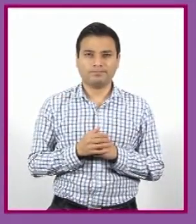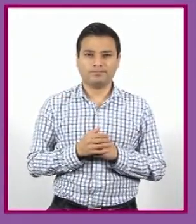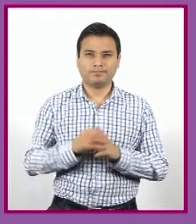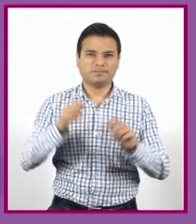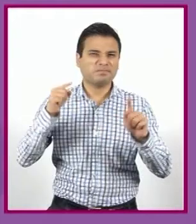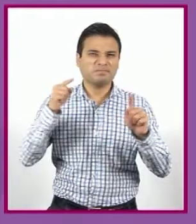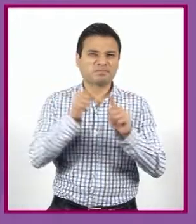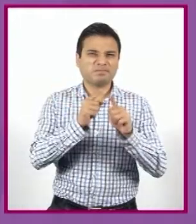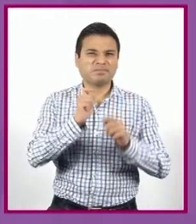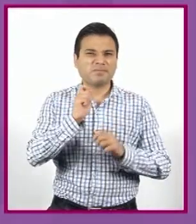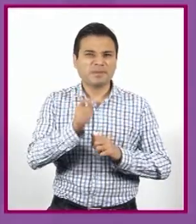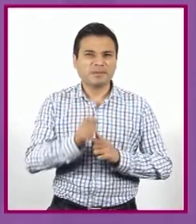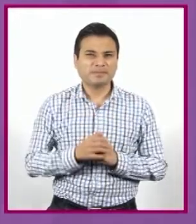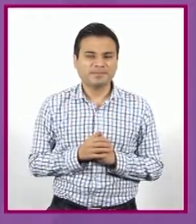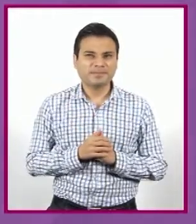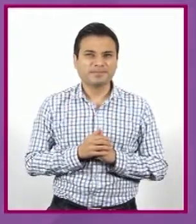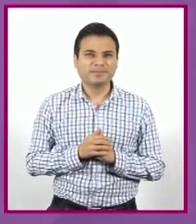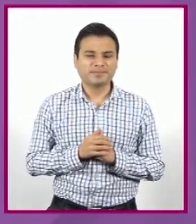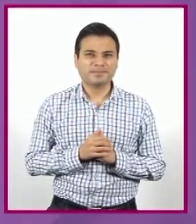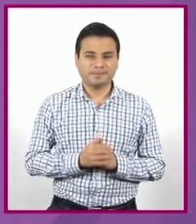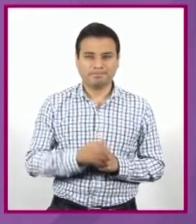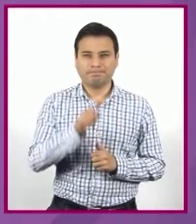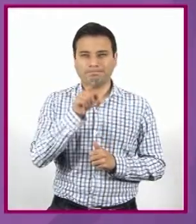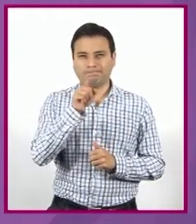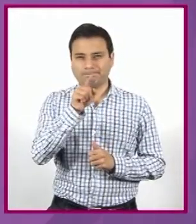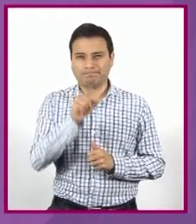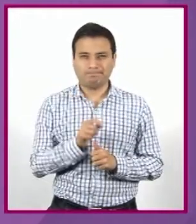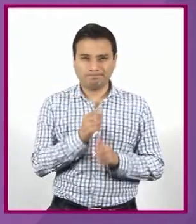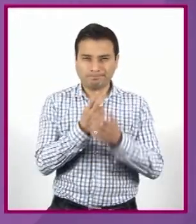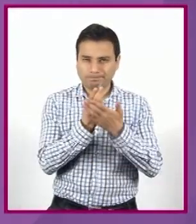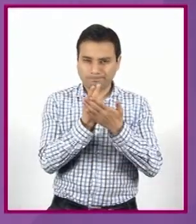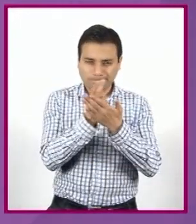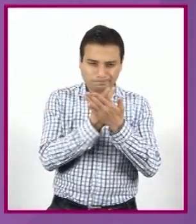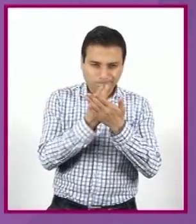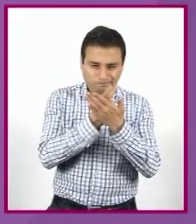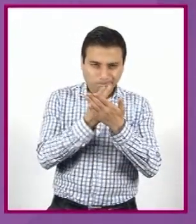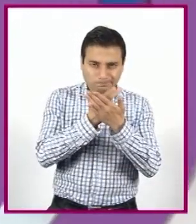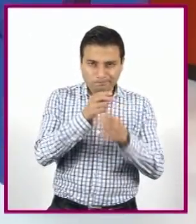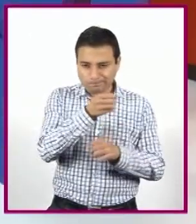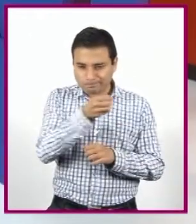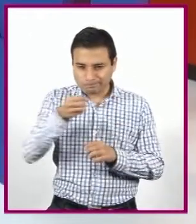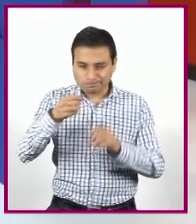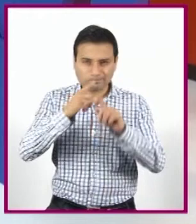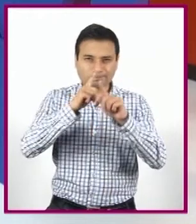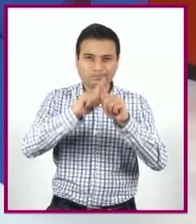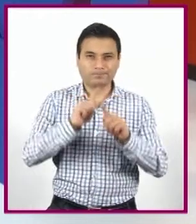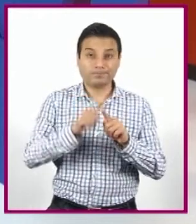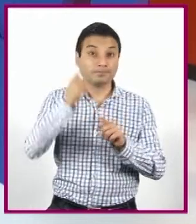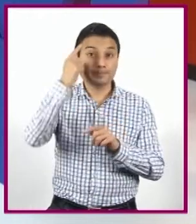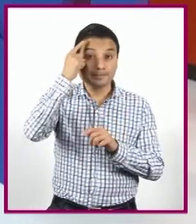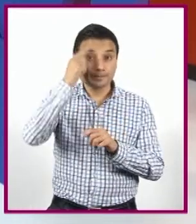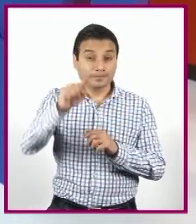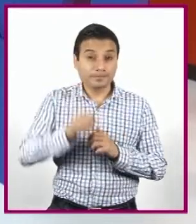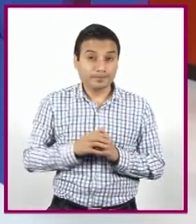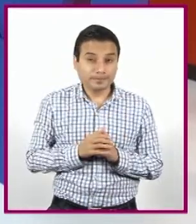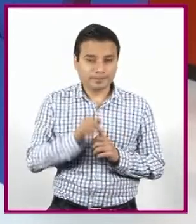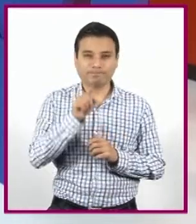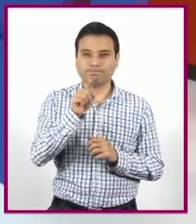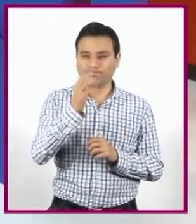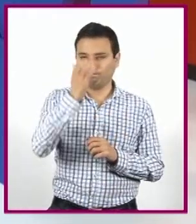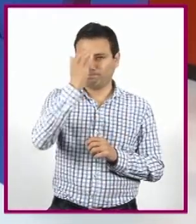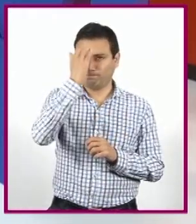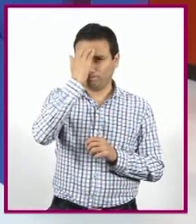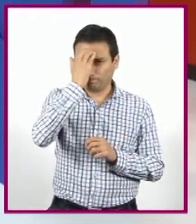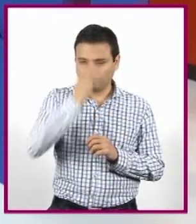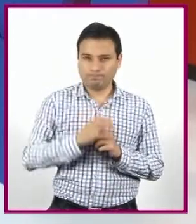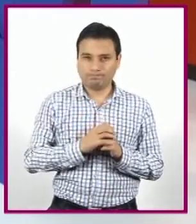revisar organización gráfica de textos narrativos. Esto con el propósito de que ustedes conozcan,